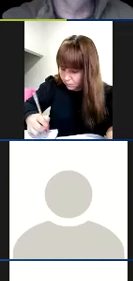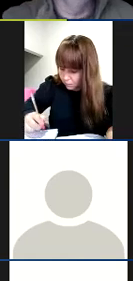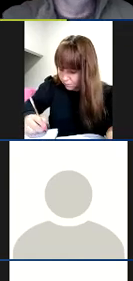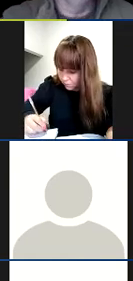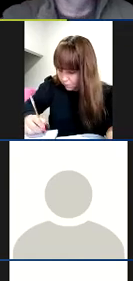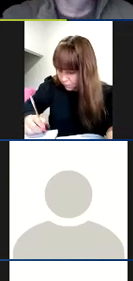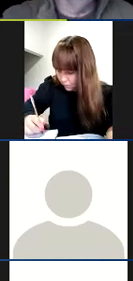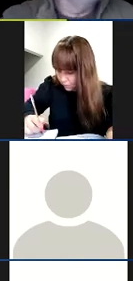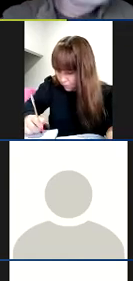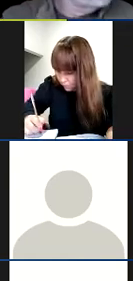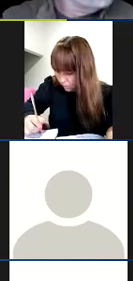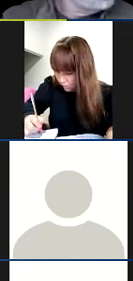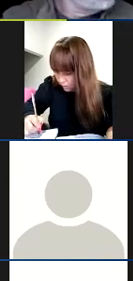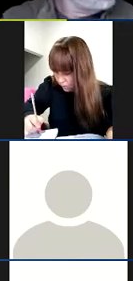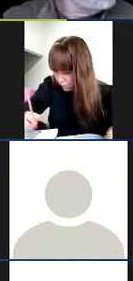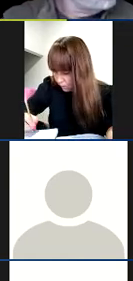firminas.